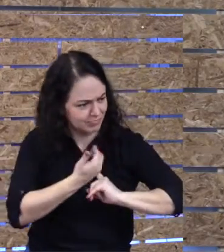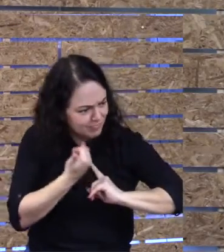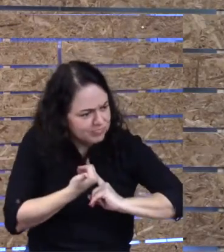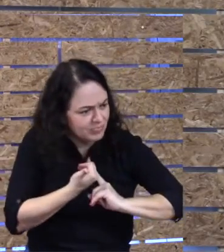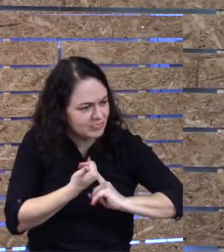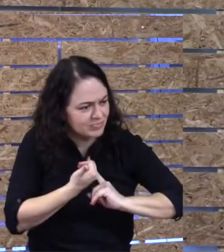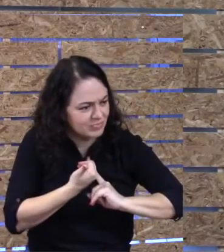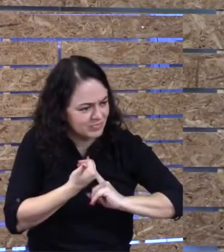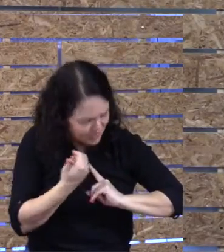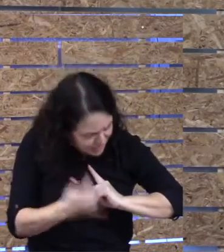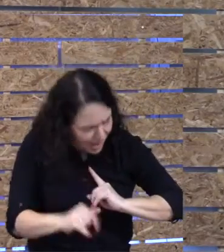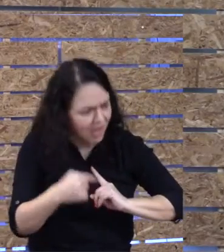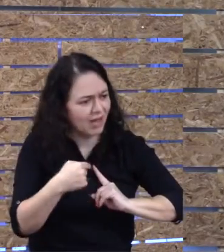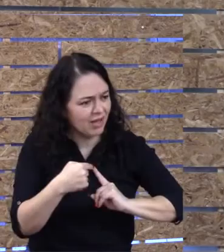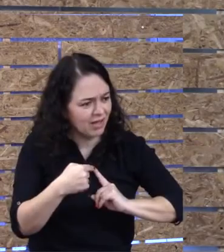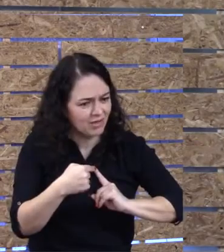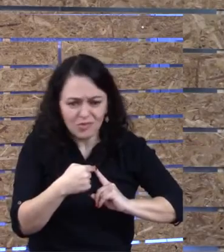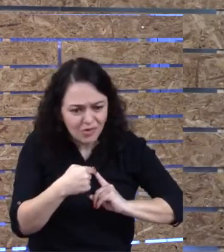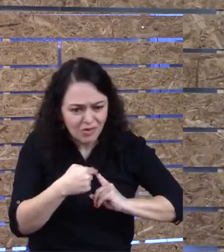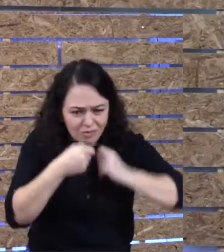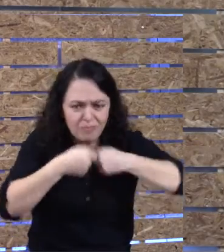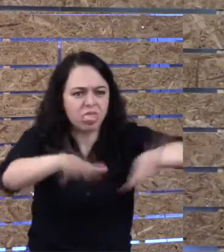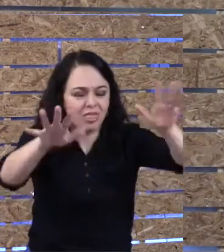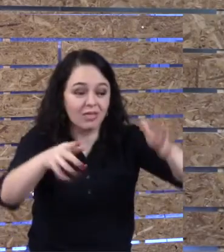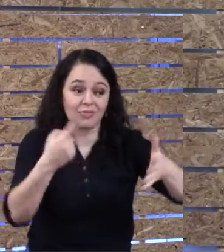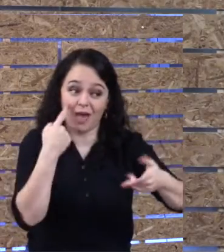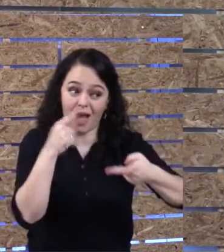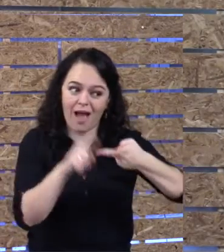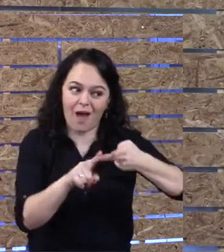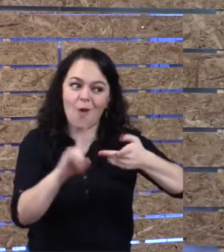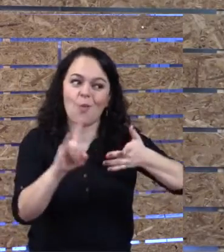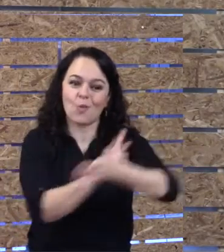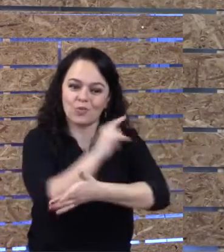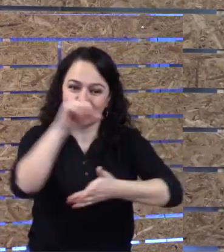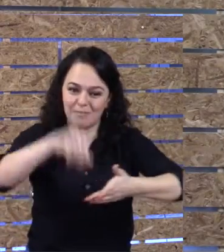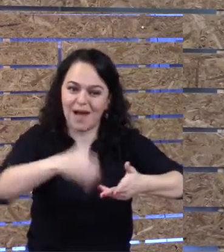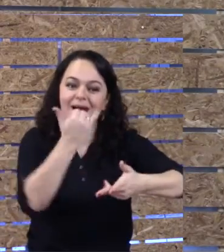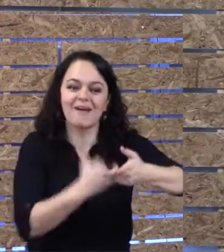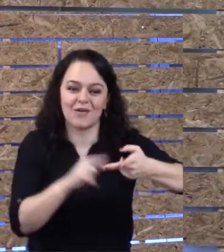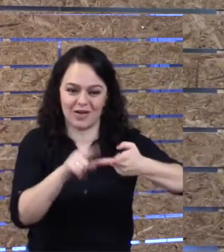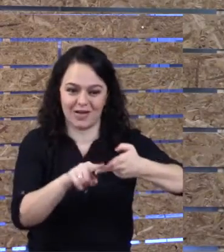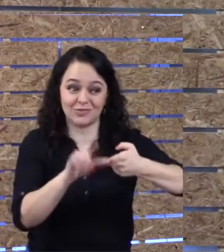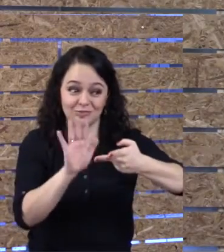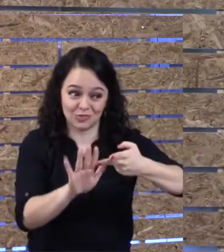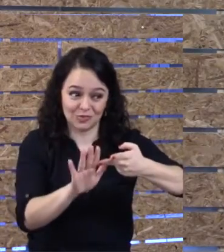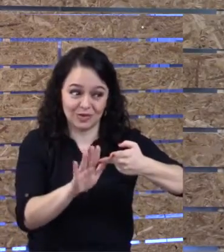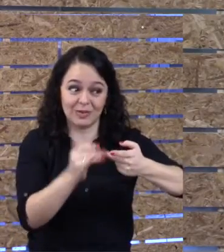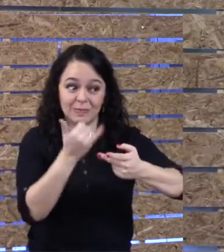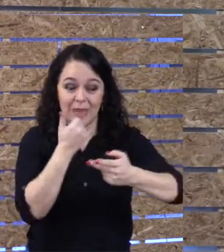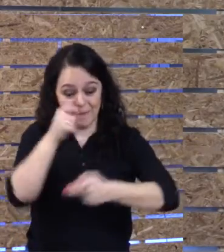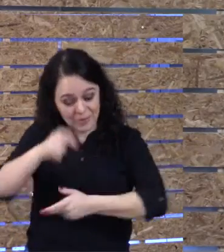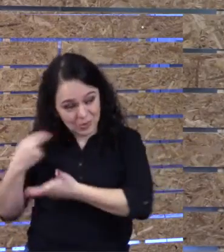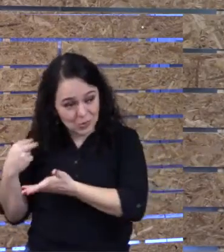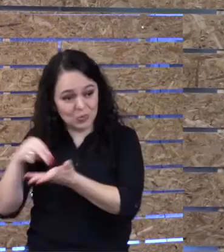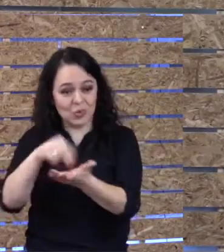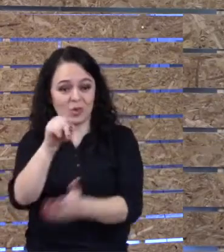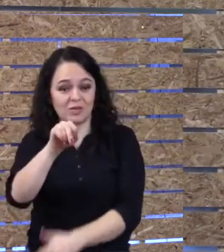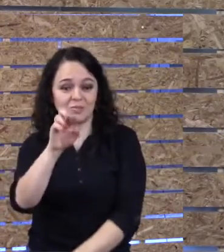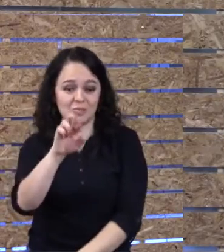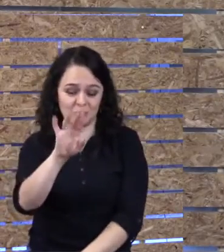otras personas? Bueno, Spurgeon dijo que todo el Salmo existe para explicar una palabra.